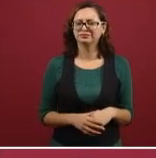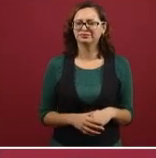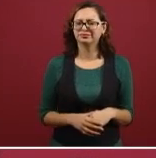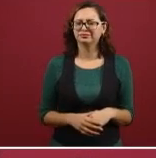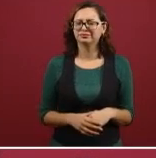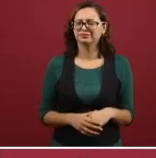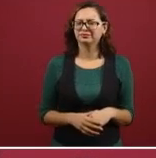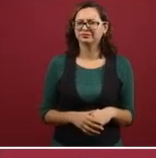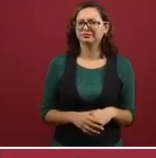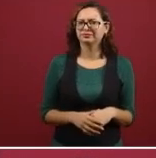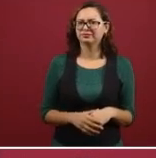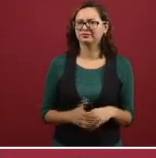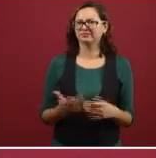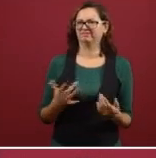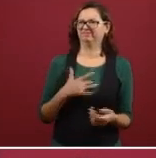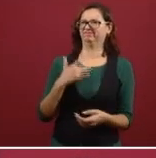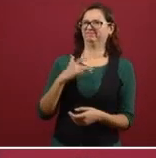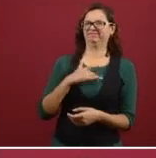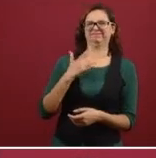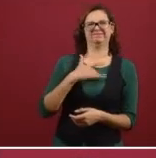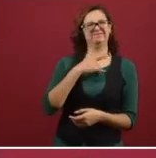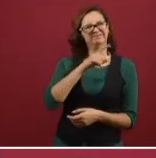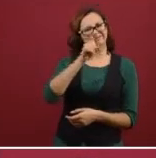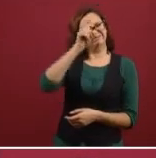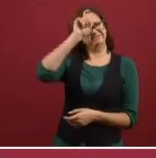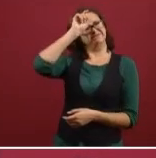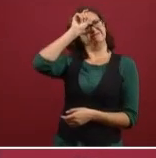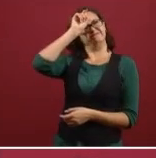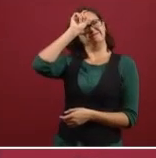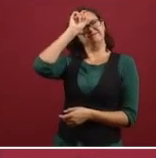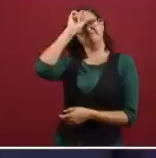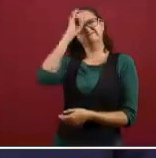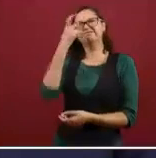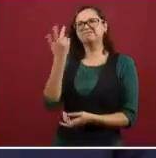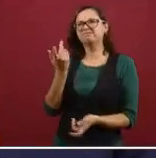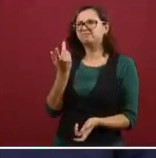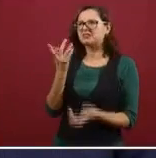Entonces, a ver, que alguien me explique cómo fue